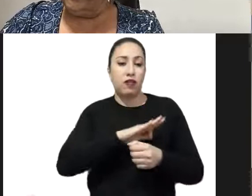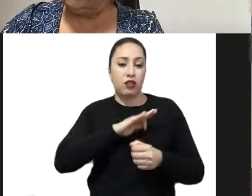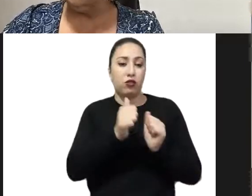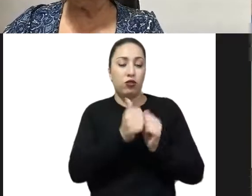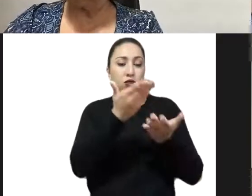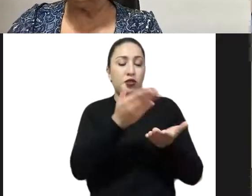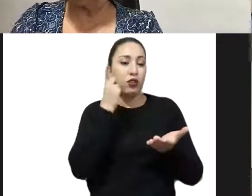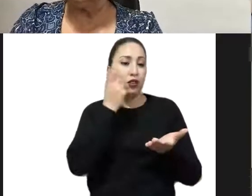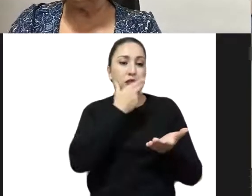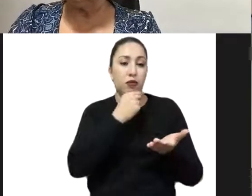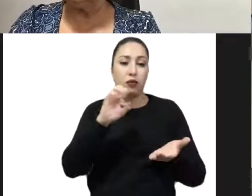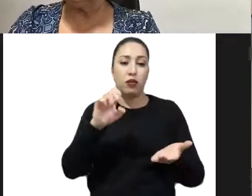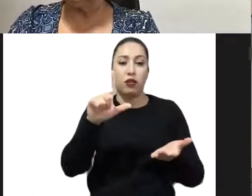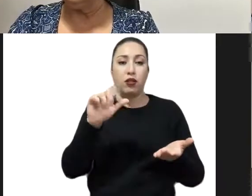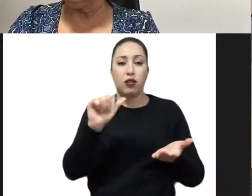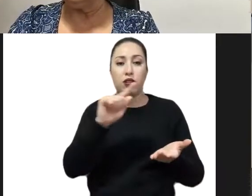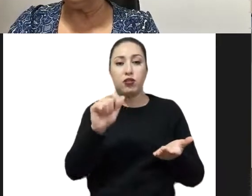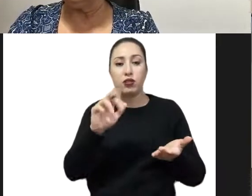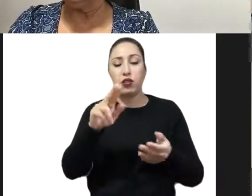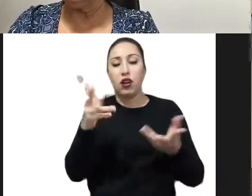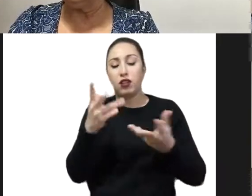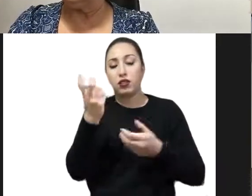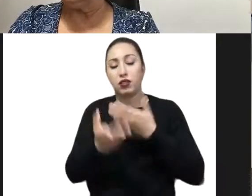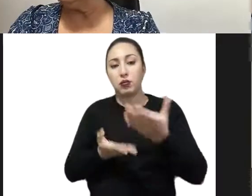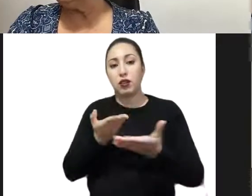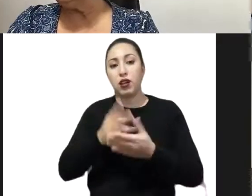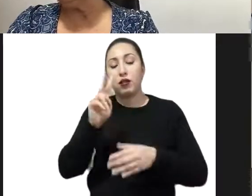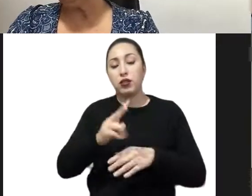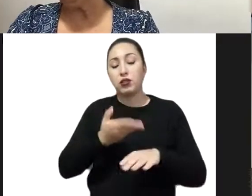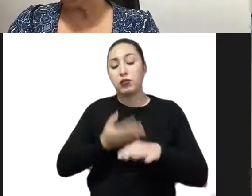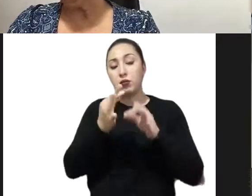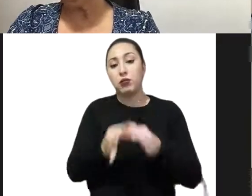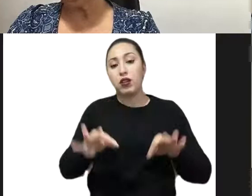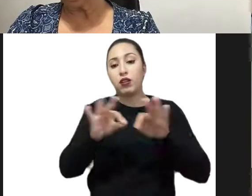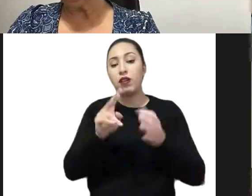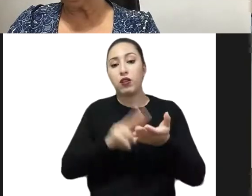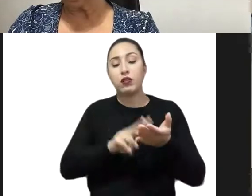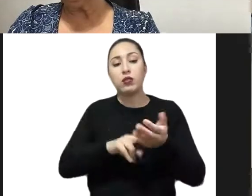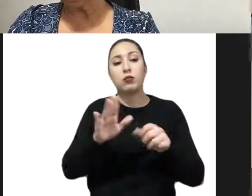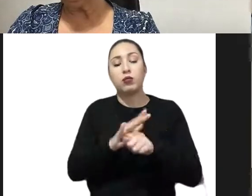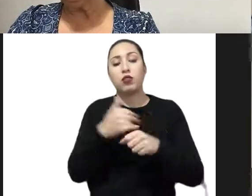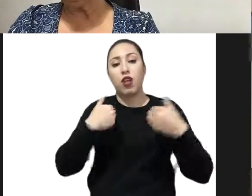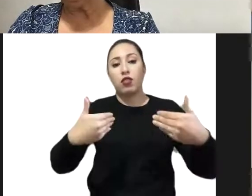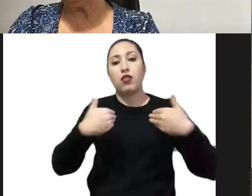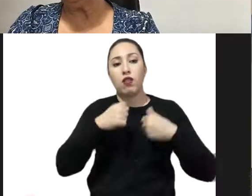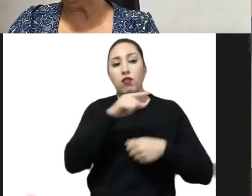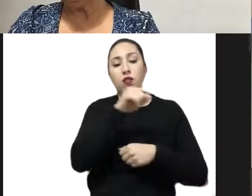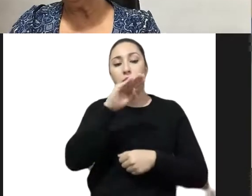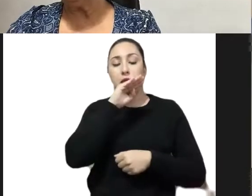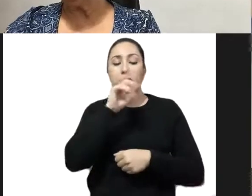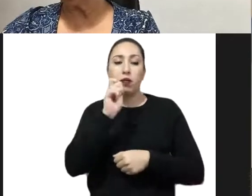Eleazar por esta propuesta que es lo suficientemente sensible a las necesidades de las maestras y maestros en el marco de la